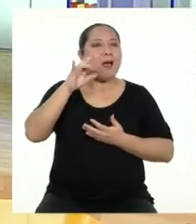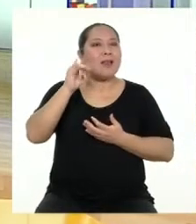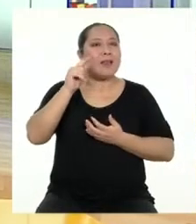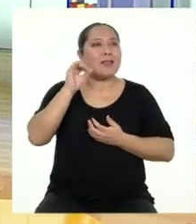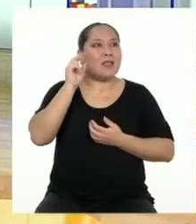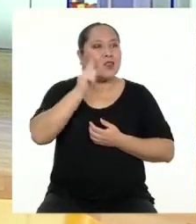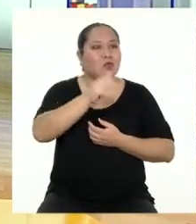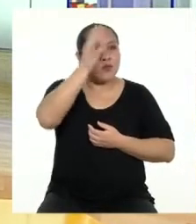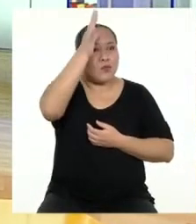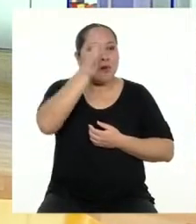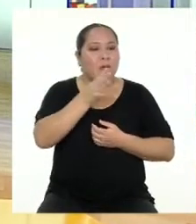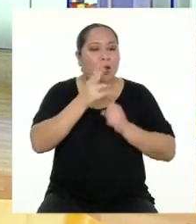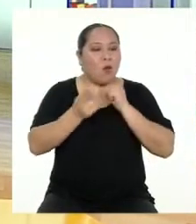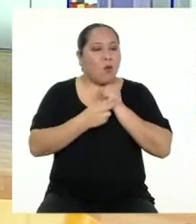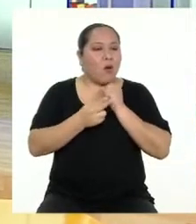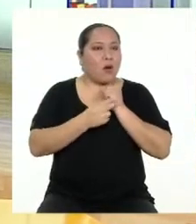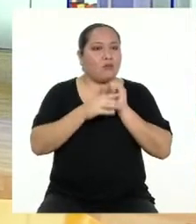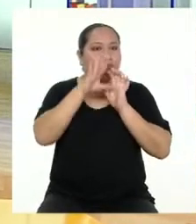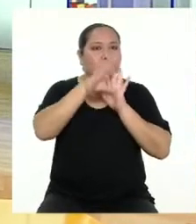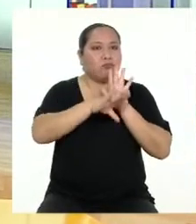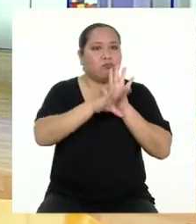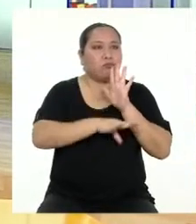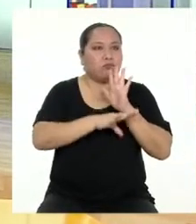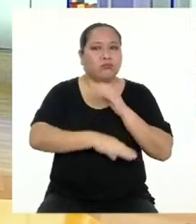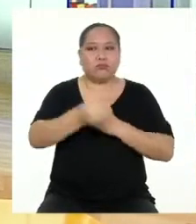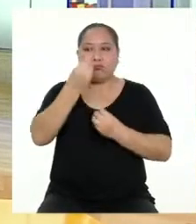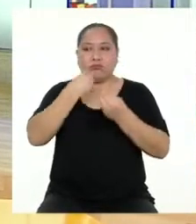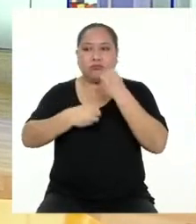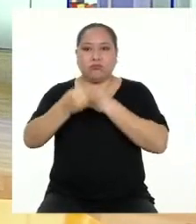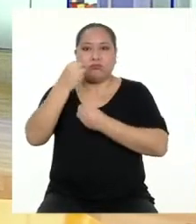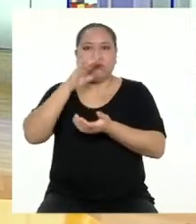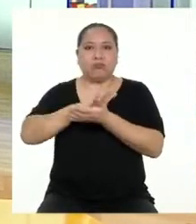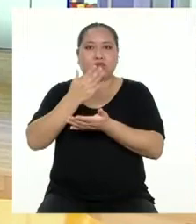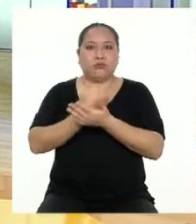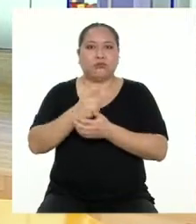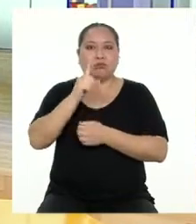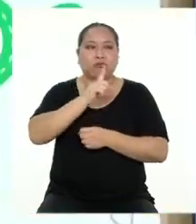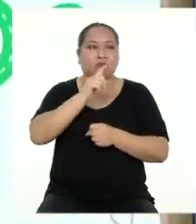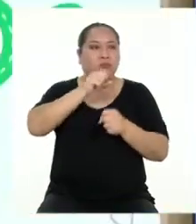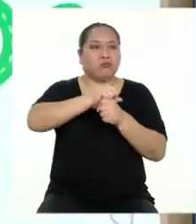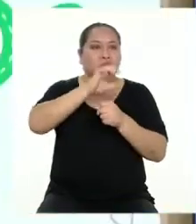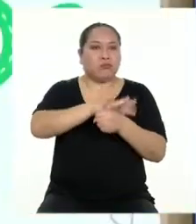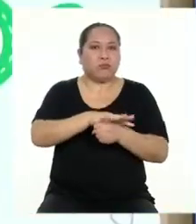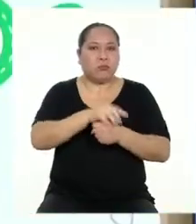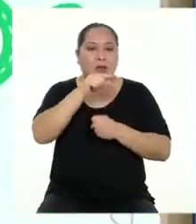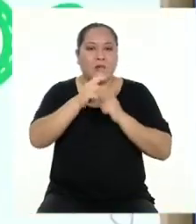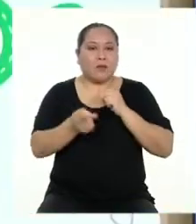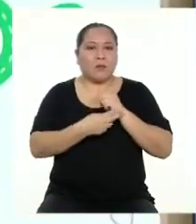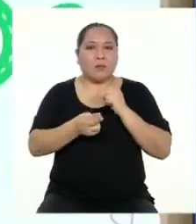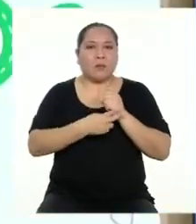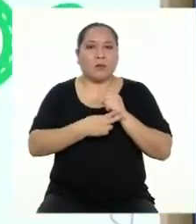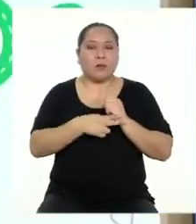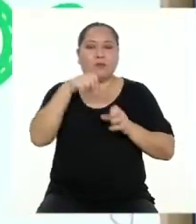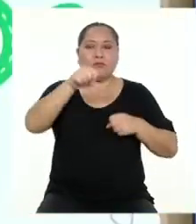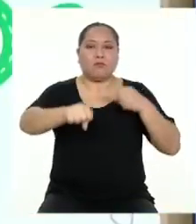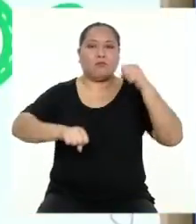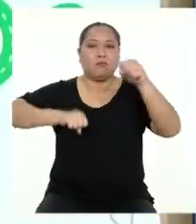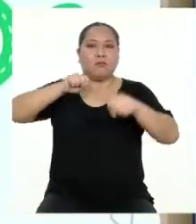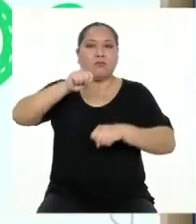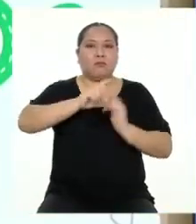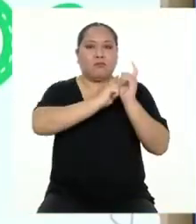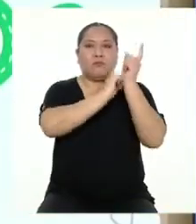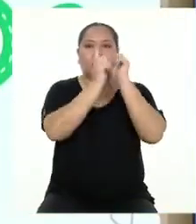tus papás es ahorrar bajando el consumo de comida chatarra y gaseosa. Eso, sumado a movilizarse en bicicleta, va a ser un